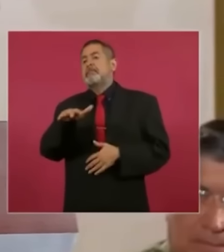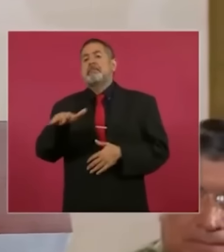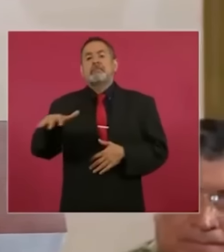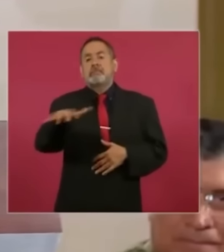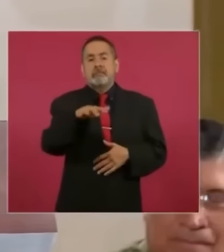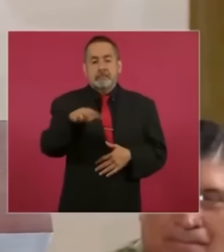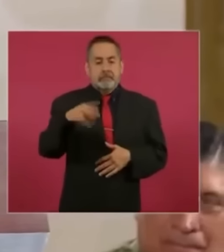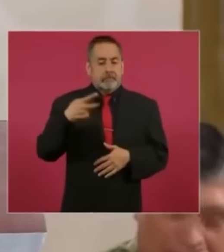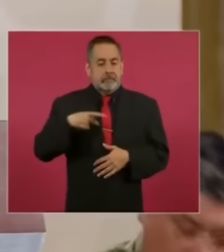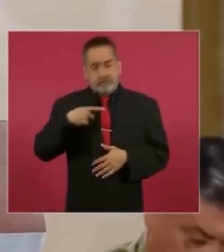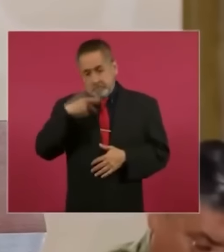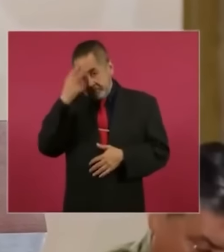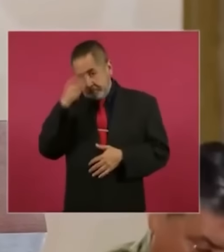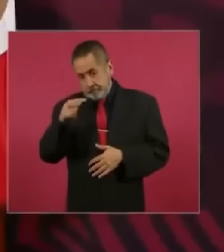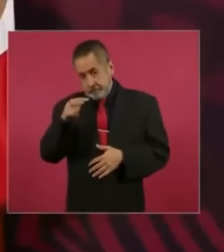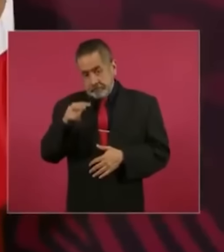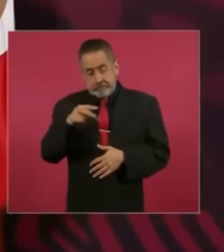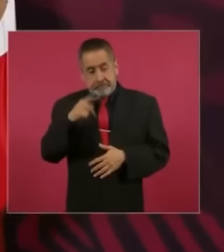de